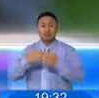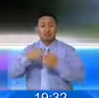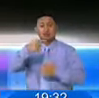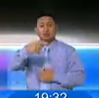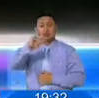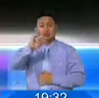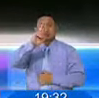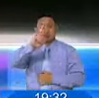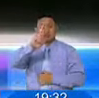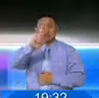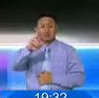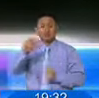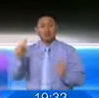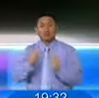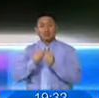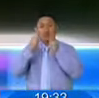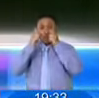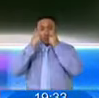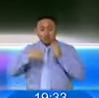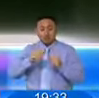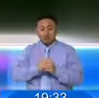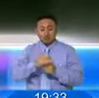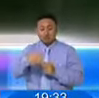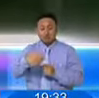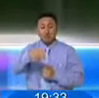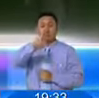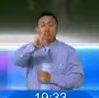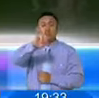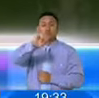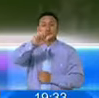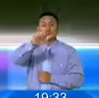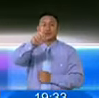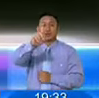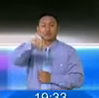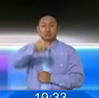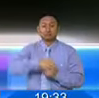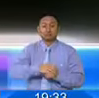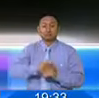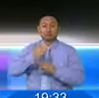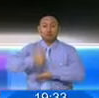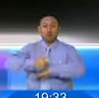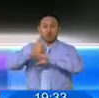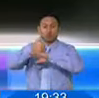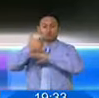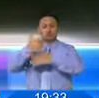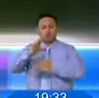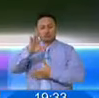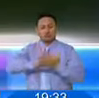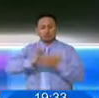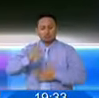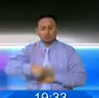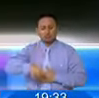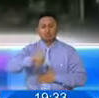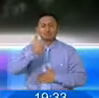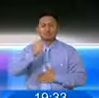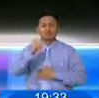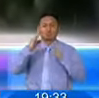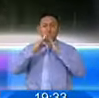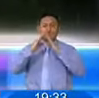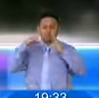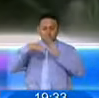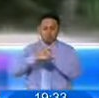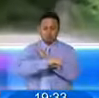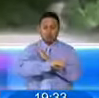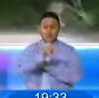y fiscales. A la cabeza agentes de la UIAF, la autoridad competente emitió 10 órdenes para allanar las viviendas donde descansaban